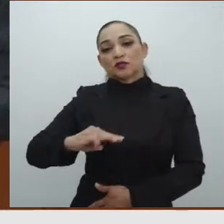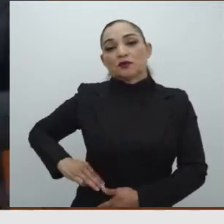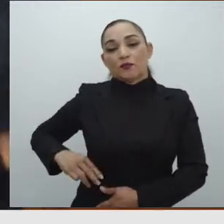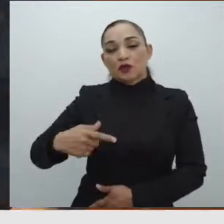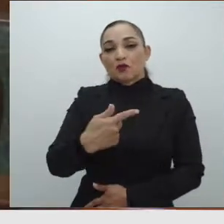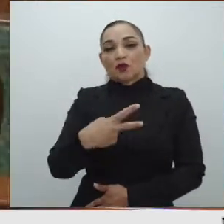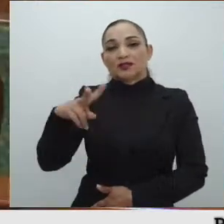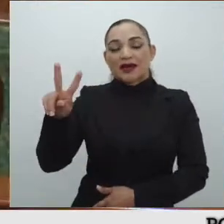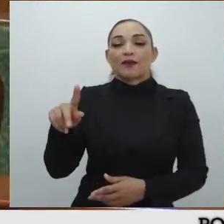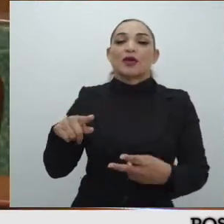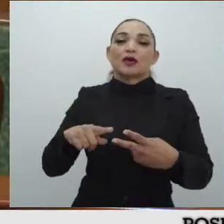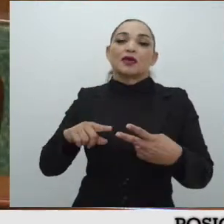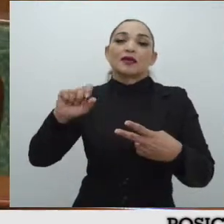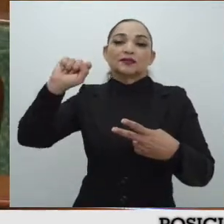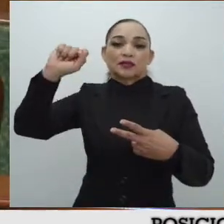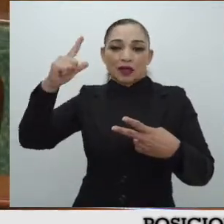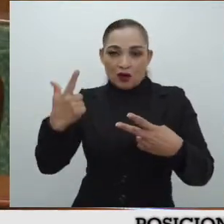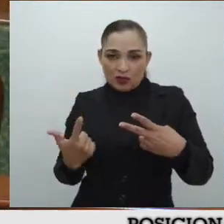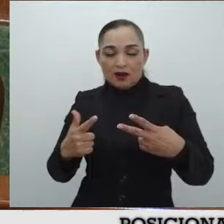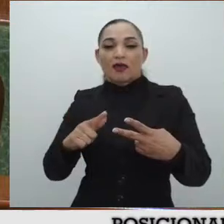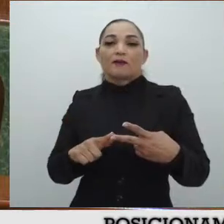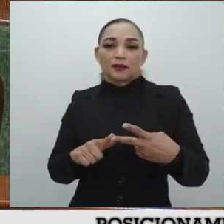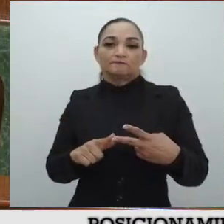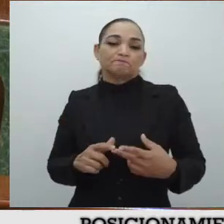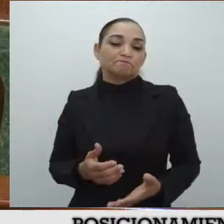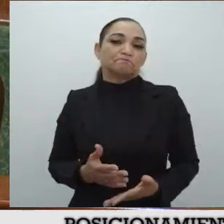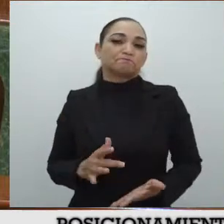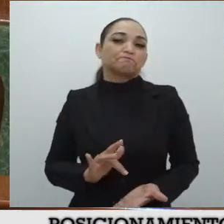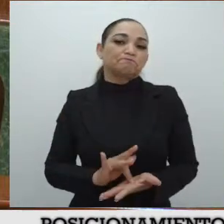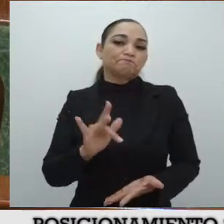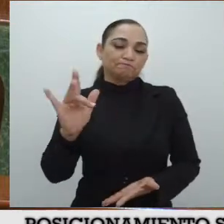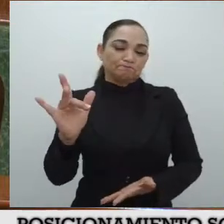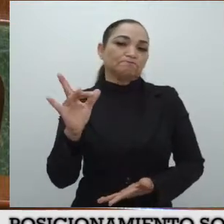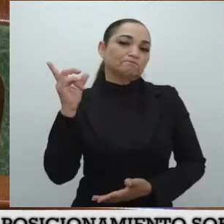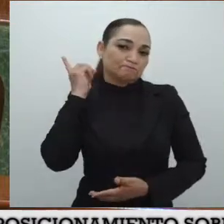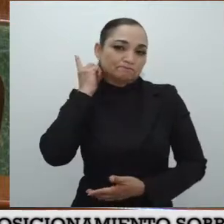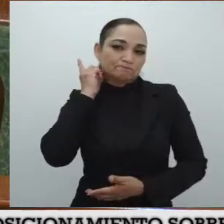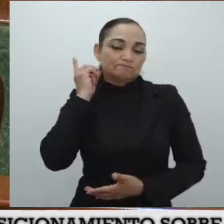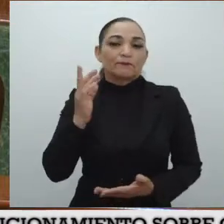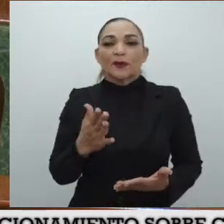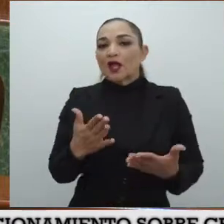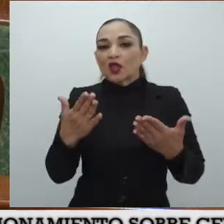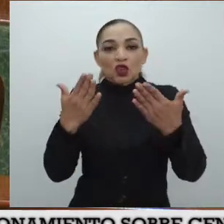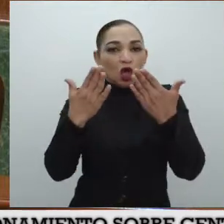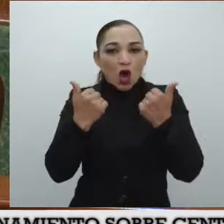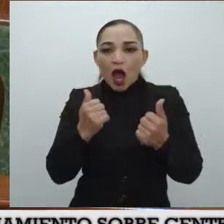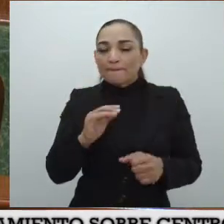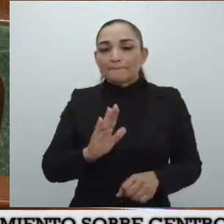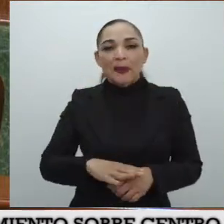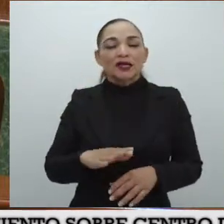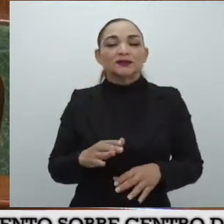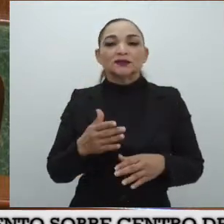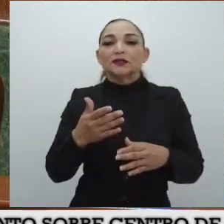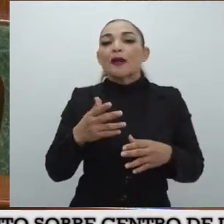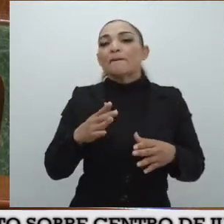presidente. Gracias, diputado. No habiendo más oradores sobre el mismo